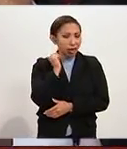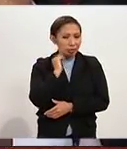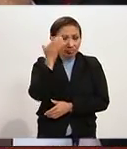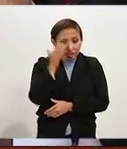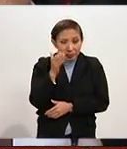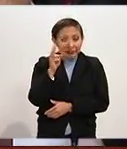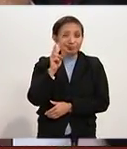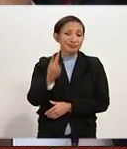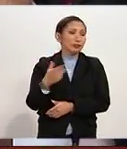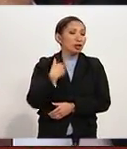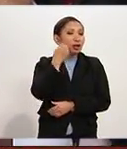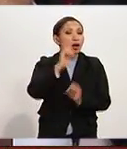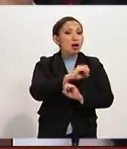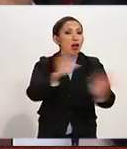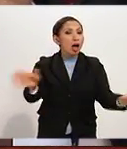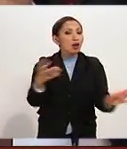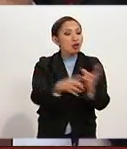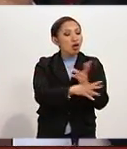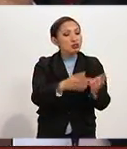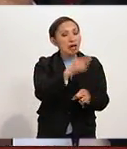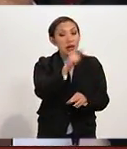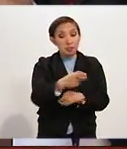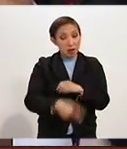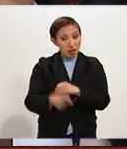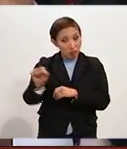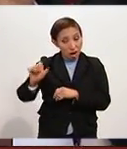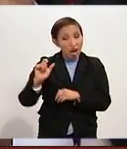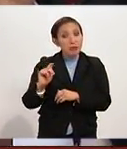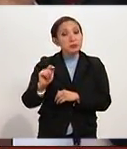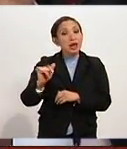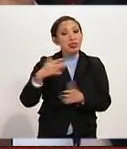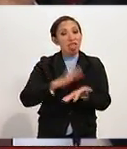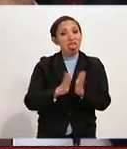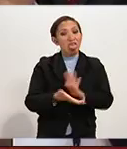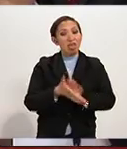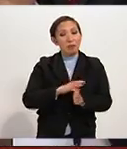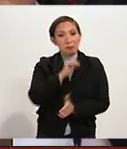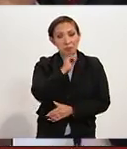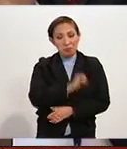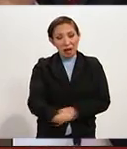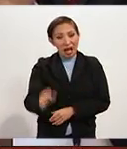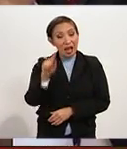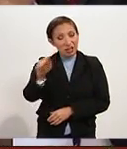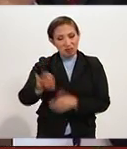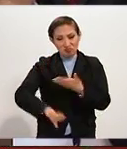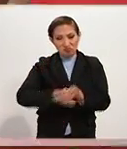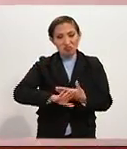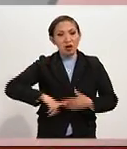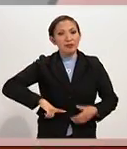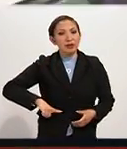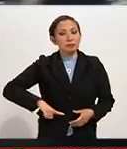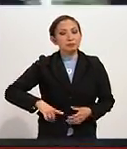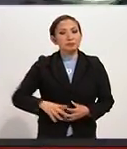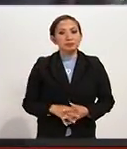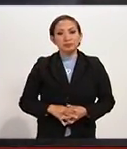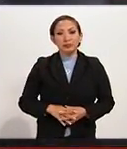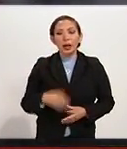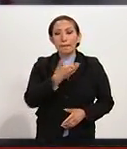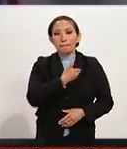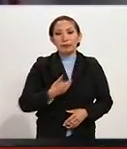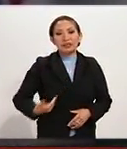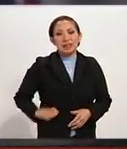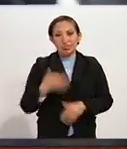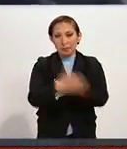yo quiero aclarar los hechos y denunciar los riesgos de un impeachment fraudulento, un verdadero golpe de Estado. El